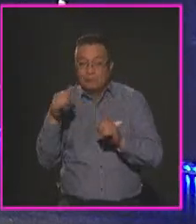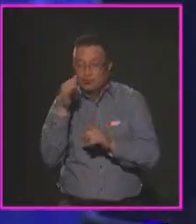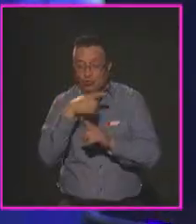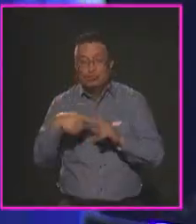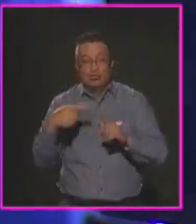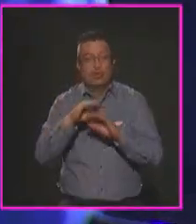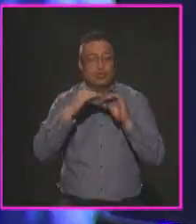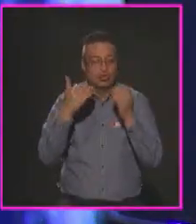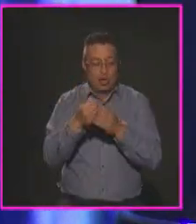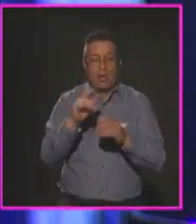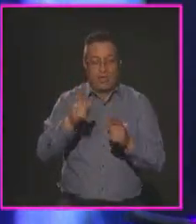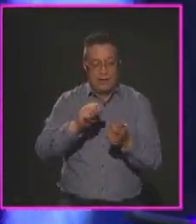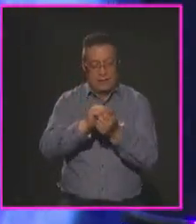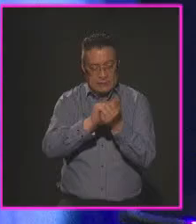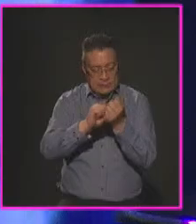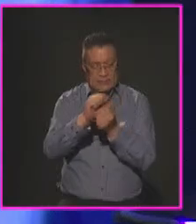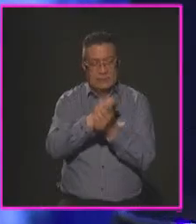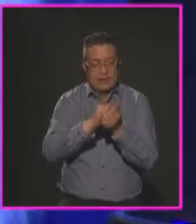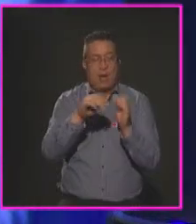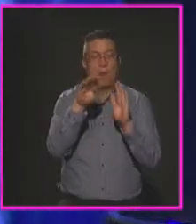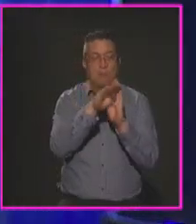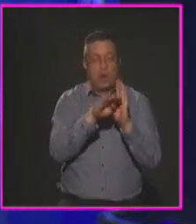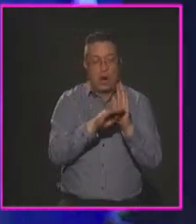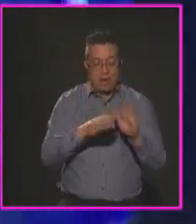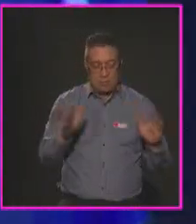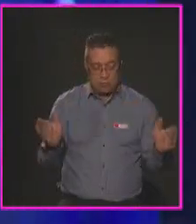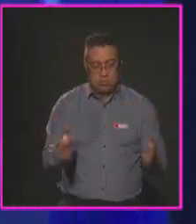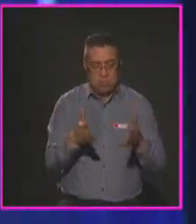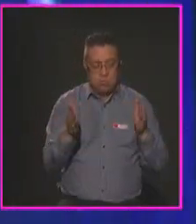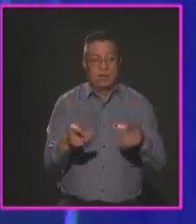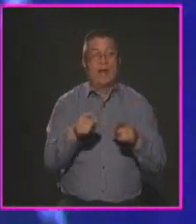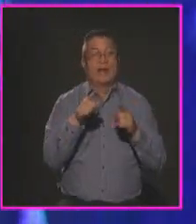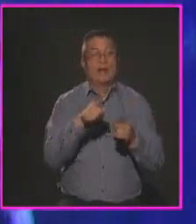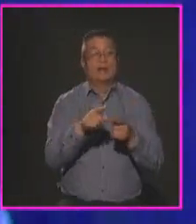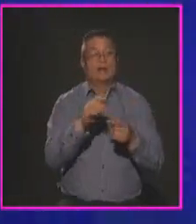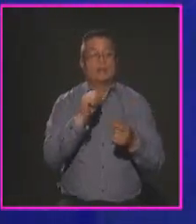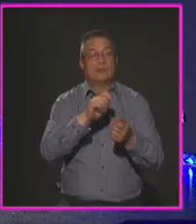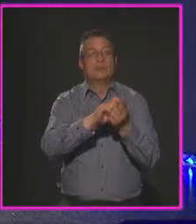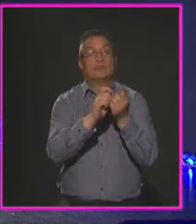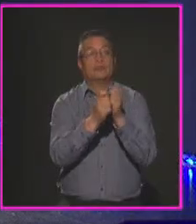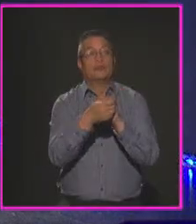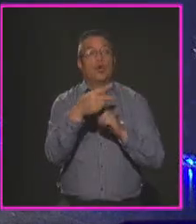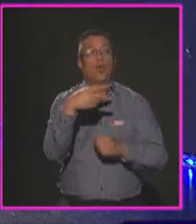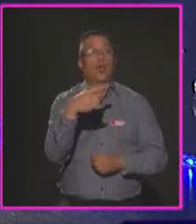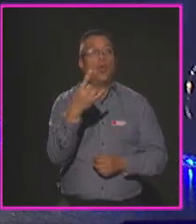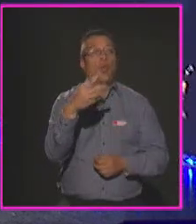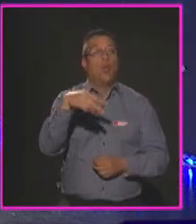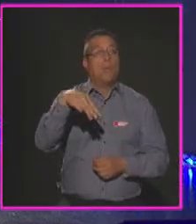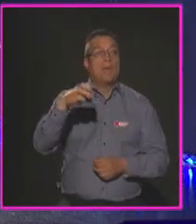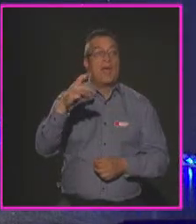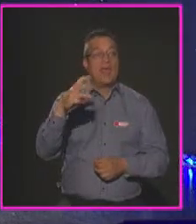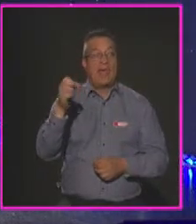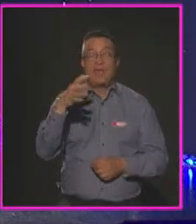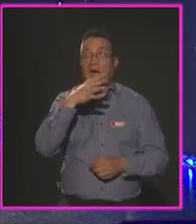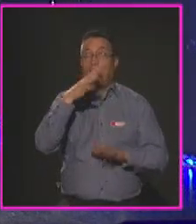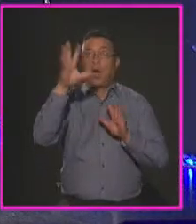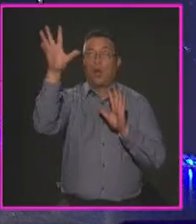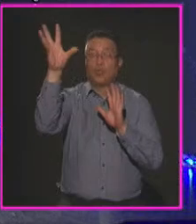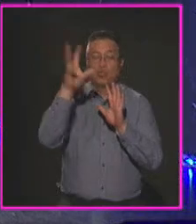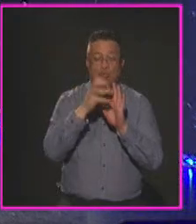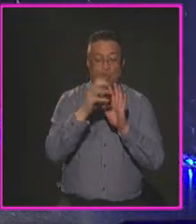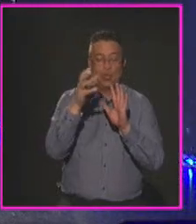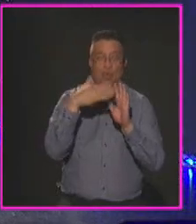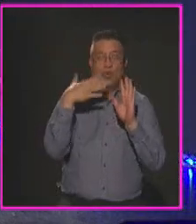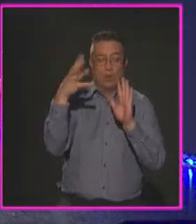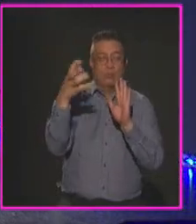todo eso tiene que bonificarse, tienen que haber programas de incentivo. Estos son condensadores de humedad que generan agua de la atmósfera, del aire.